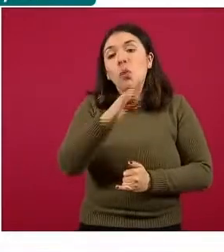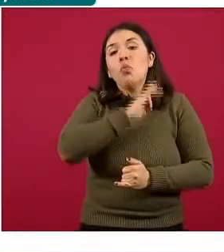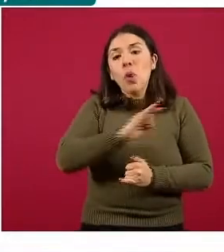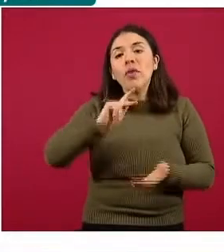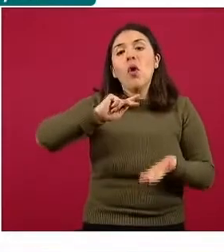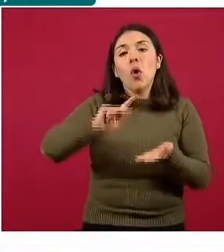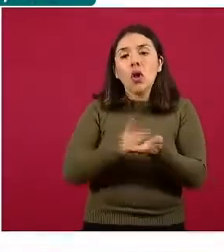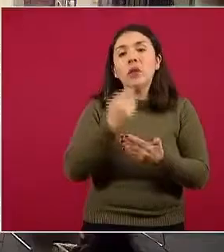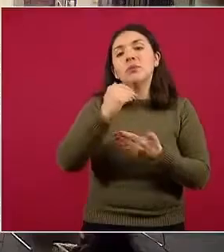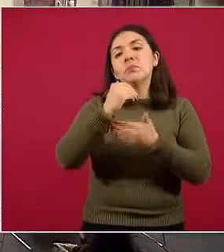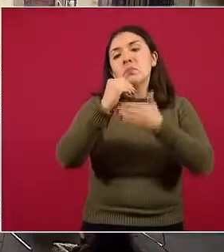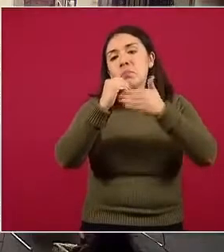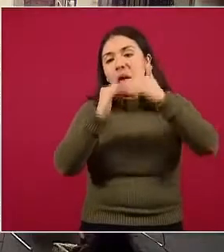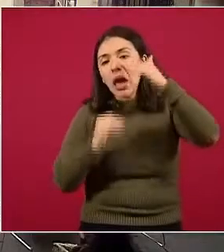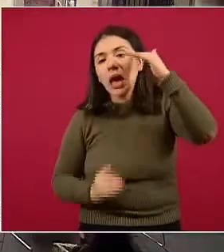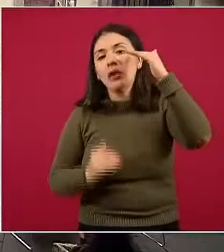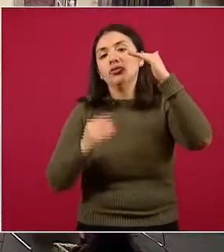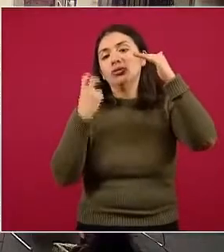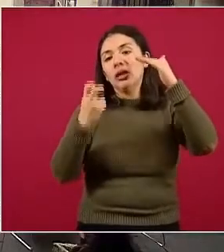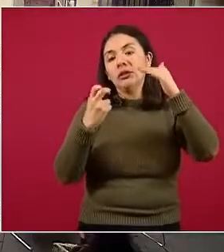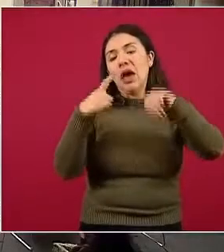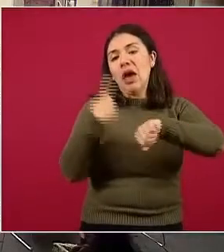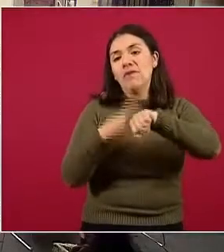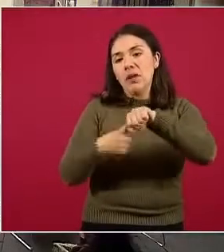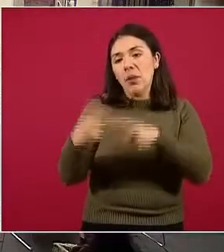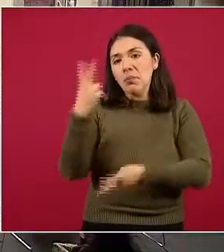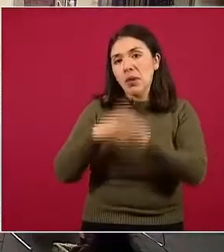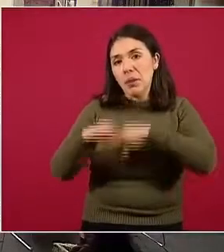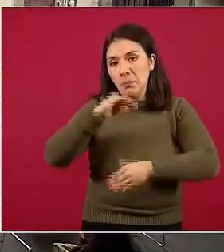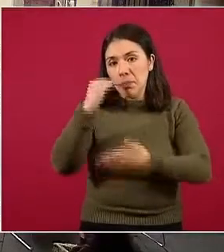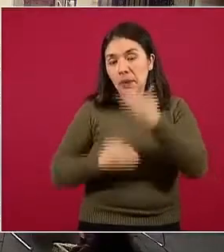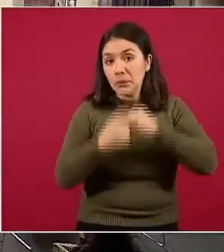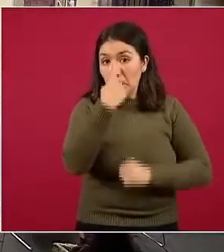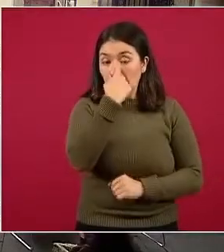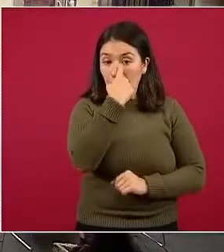a disminuir la curva epidémica.